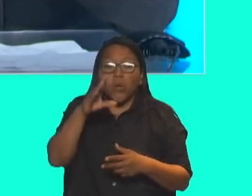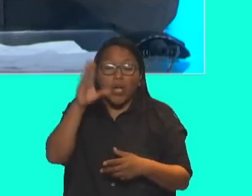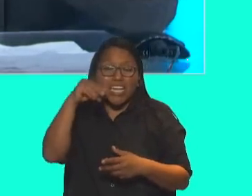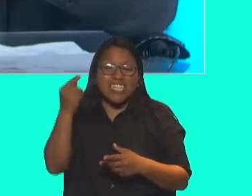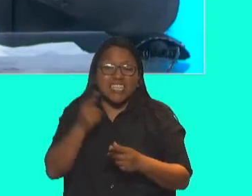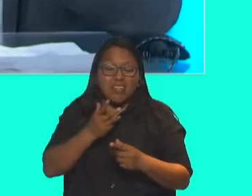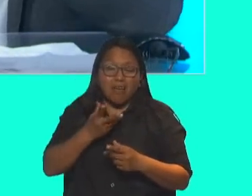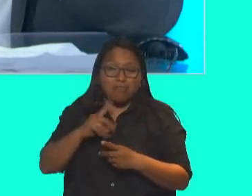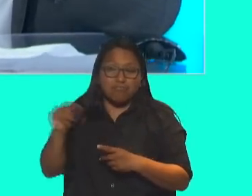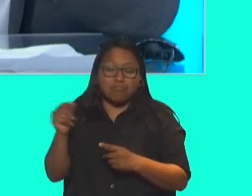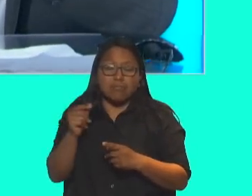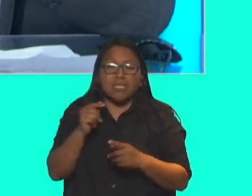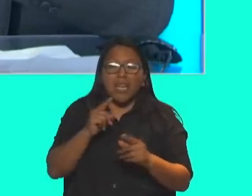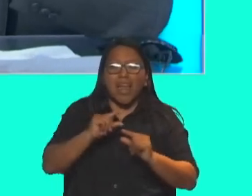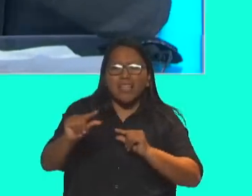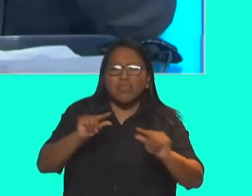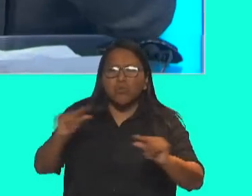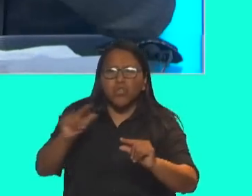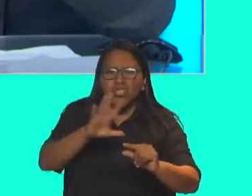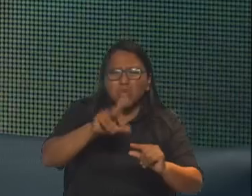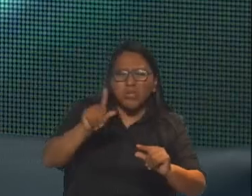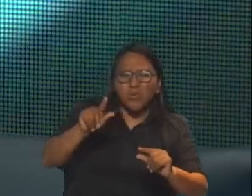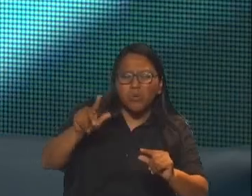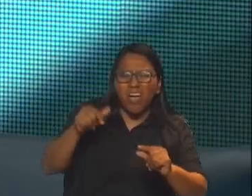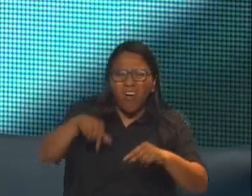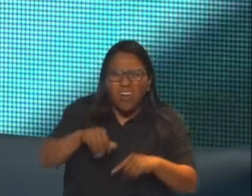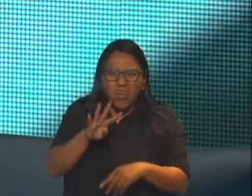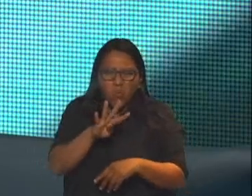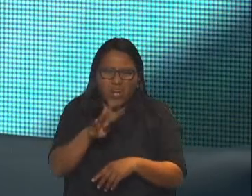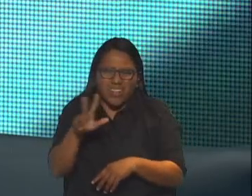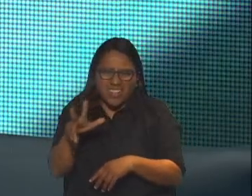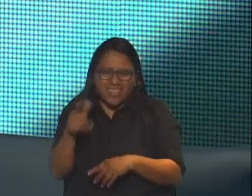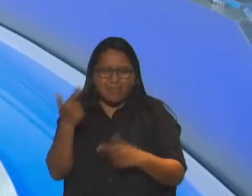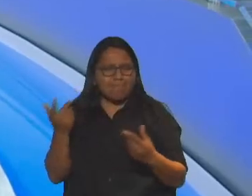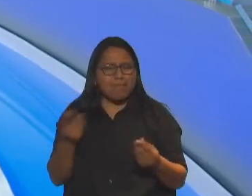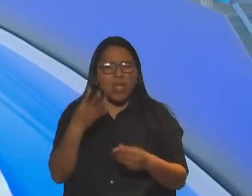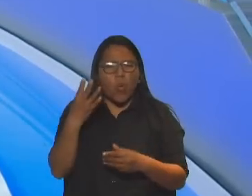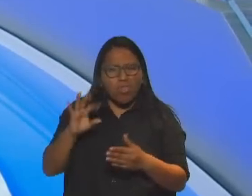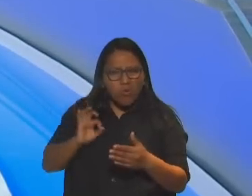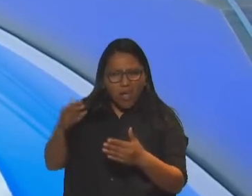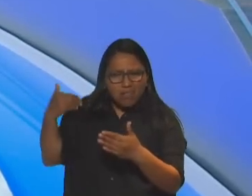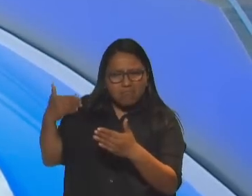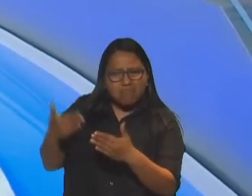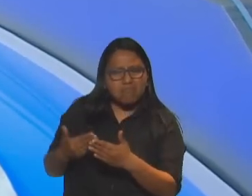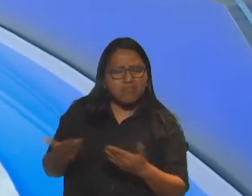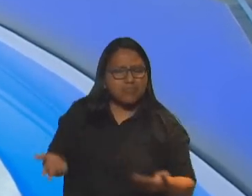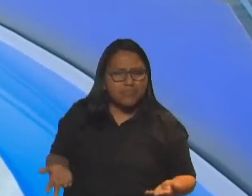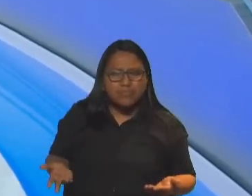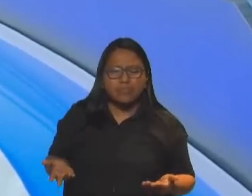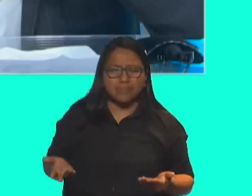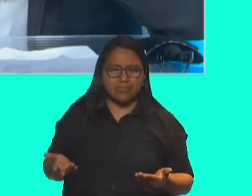distribución de la riqueza era 51 49 ahora 43 en 57 en cuatro años es decir